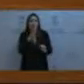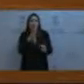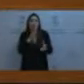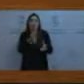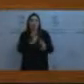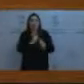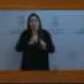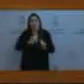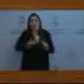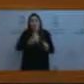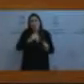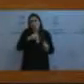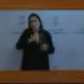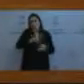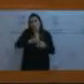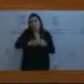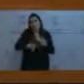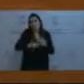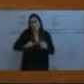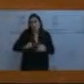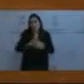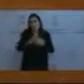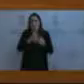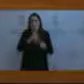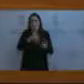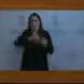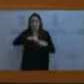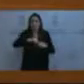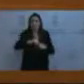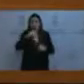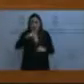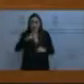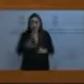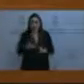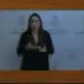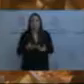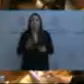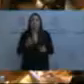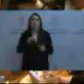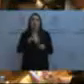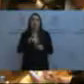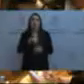oportunidad a todos de participar en el texto de la misma. Por lo tanto, votaremos